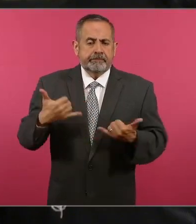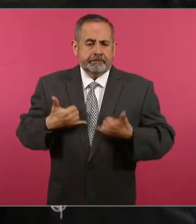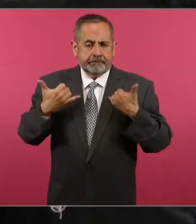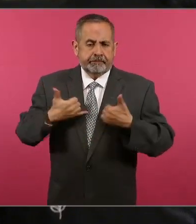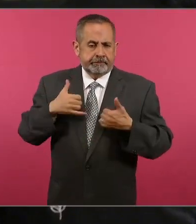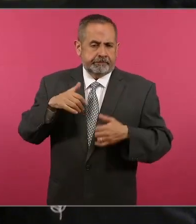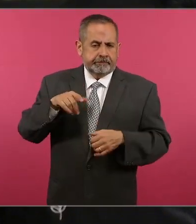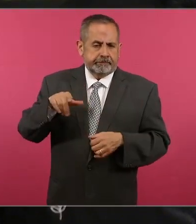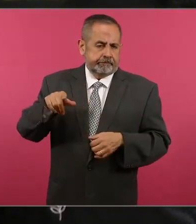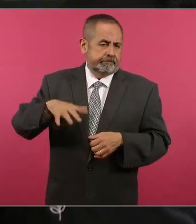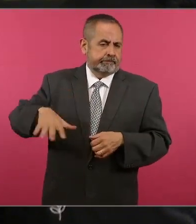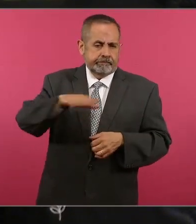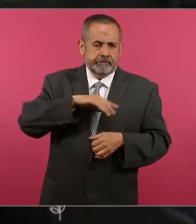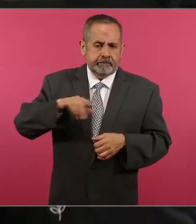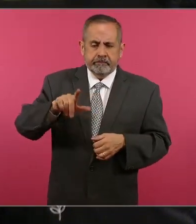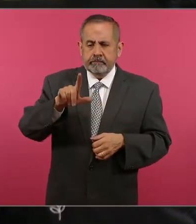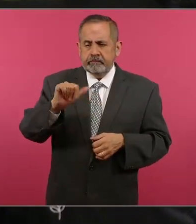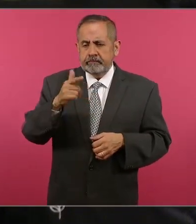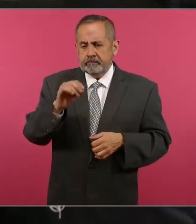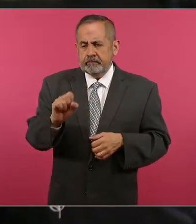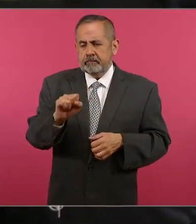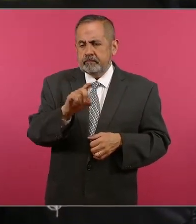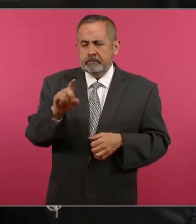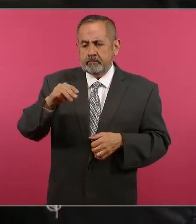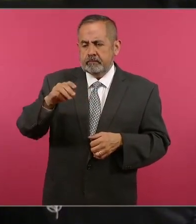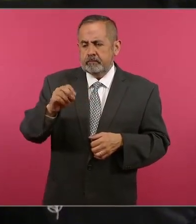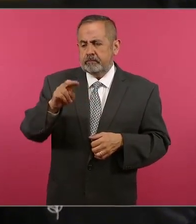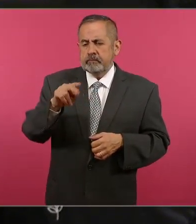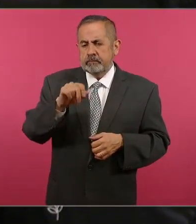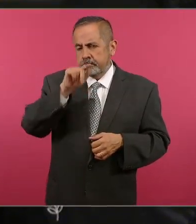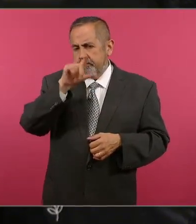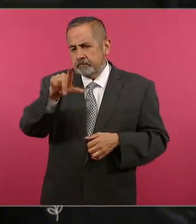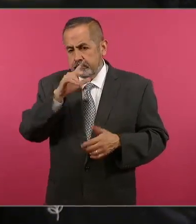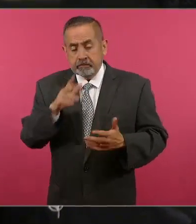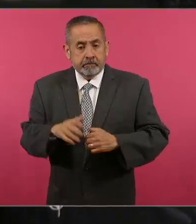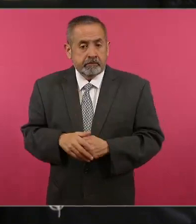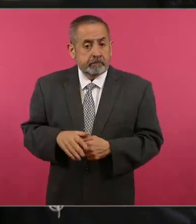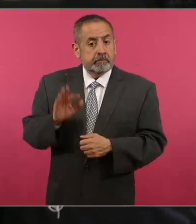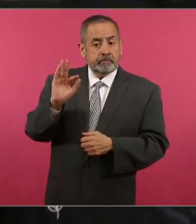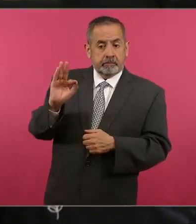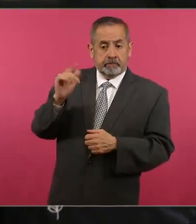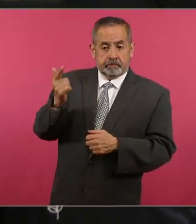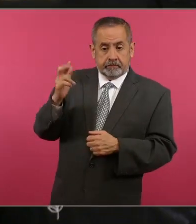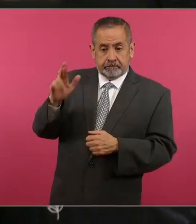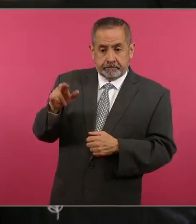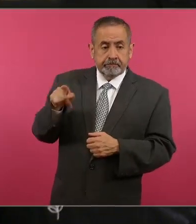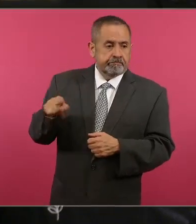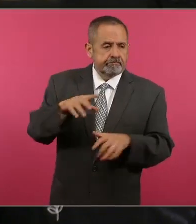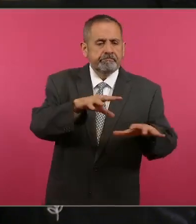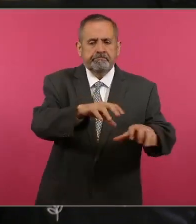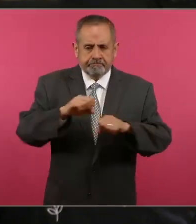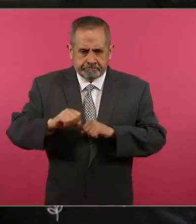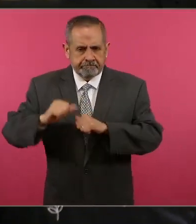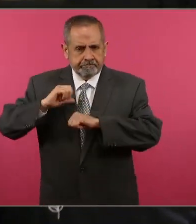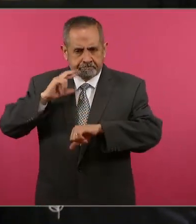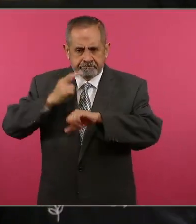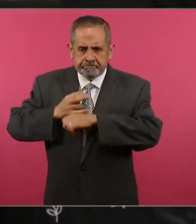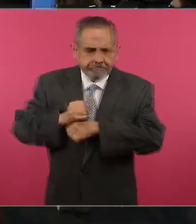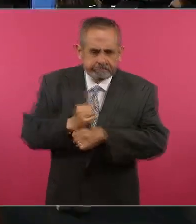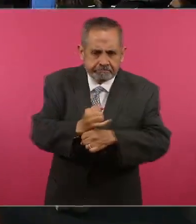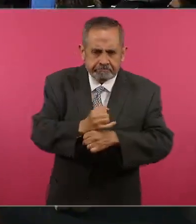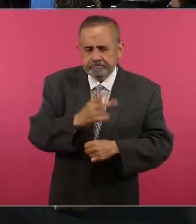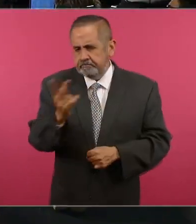jóvenes desaparecidos en Lagos de Moreno, si la Fiscalía General de la República atraerá justamente este